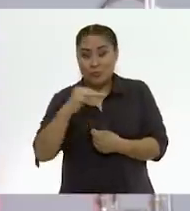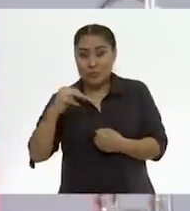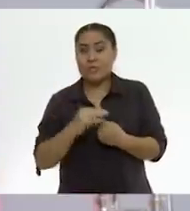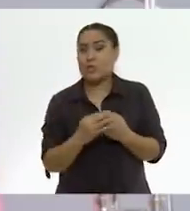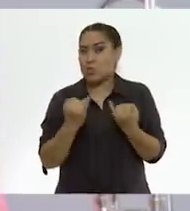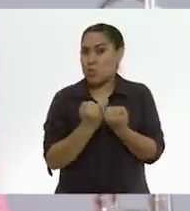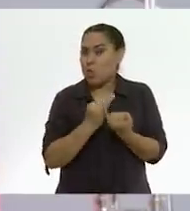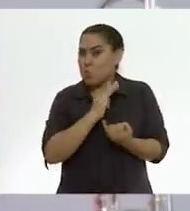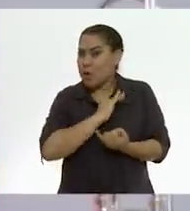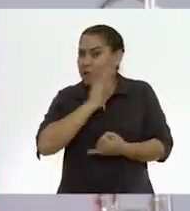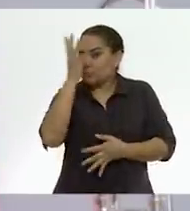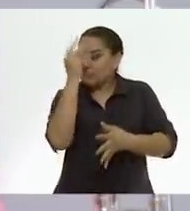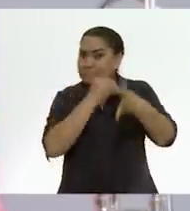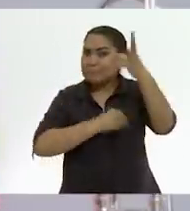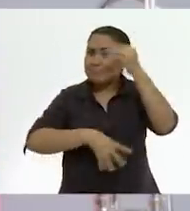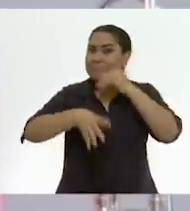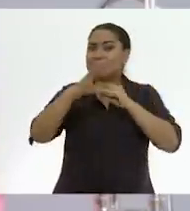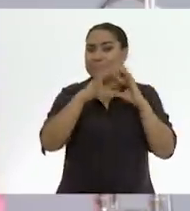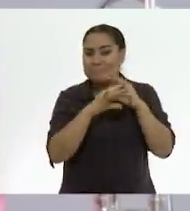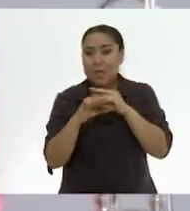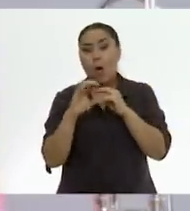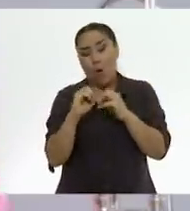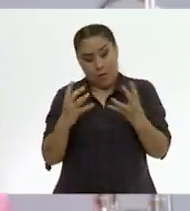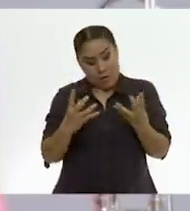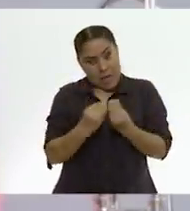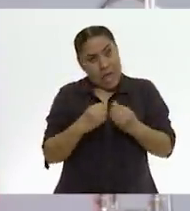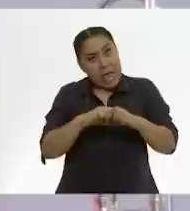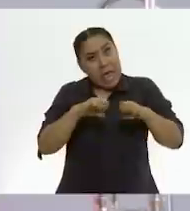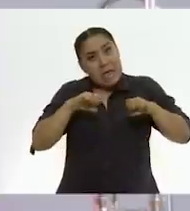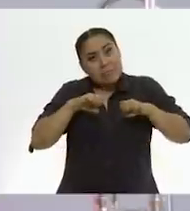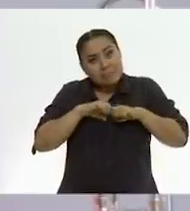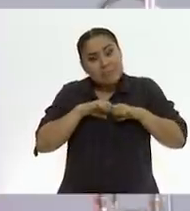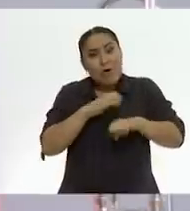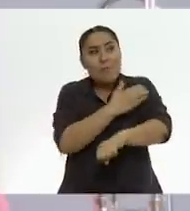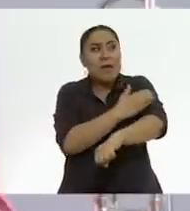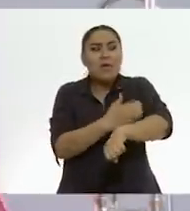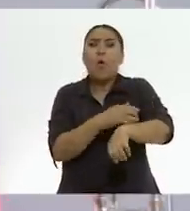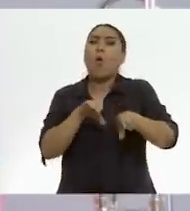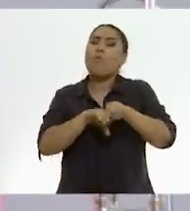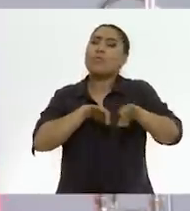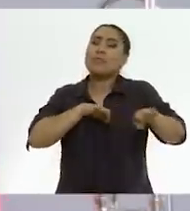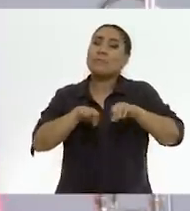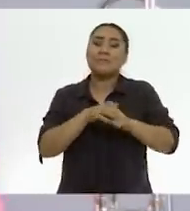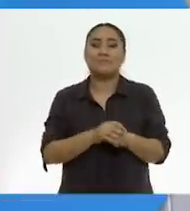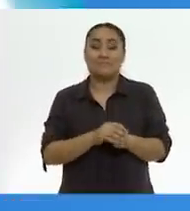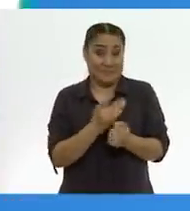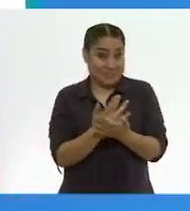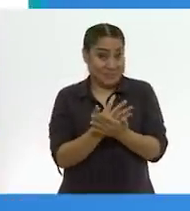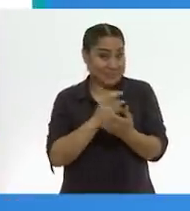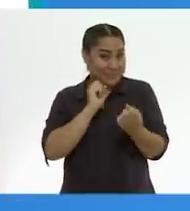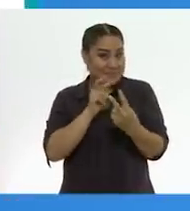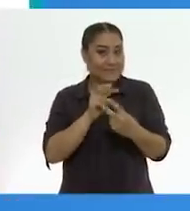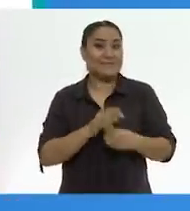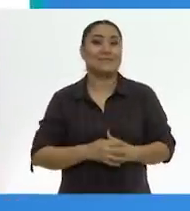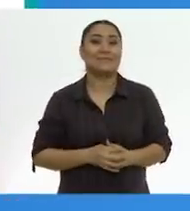aprenderás a tocar, sino también a trabajar en equipo con tus demás compañeros. Te esperamos.